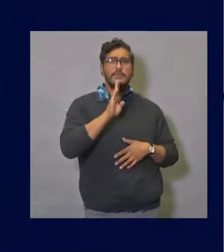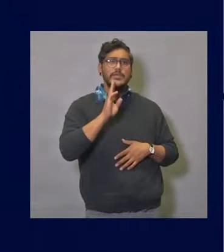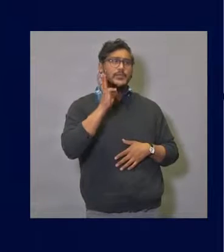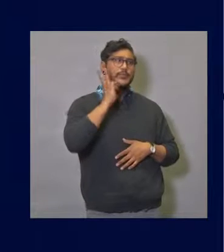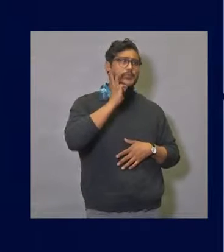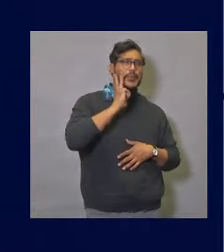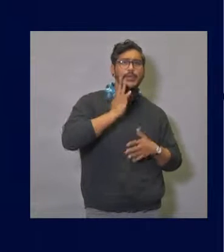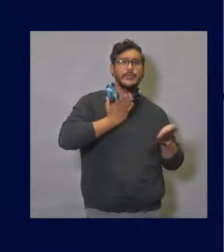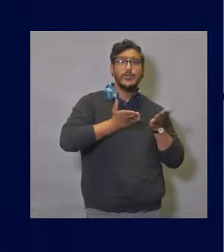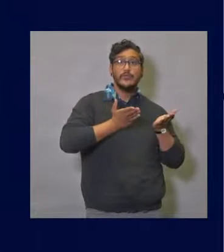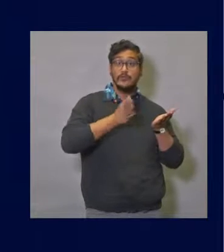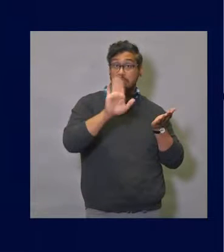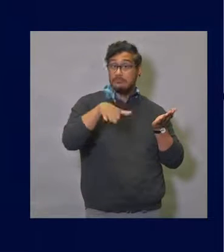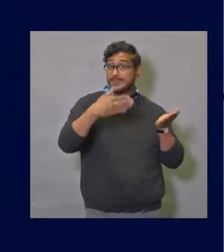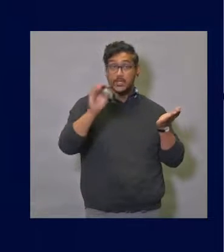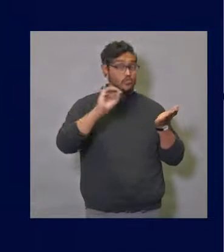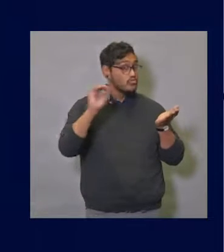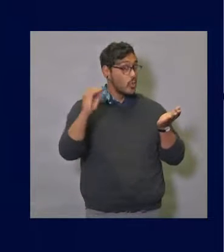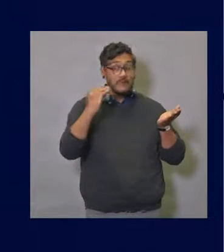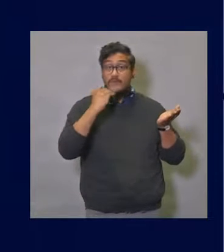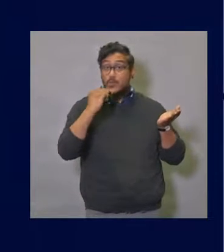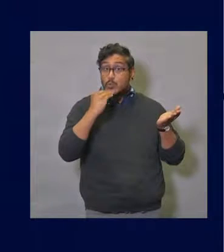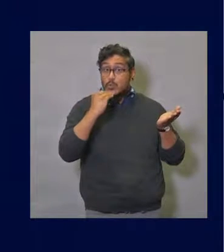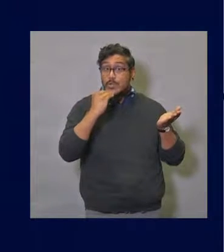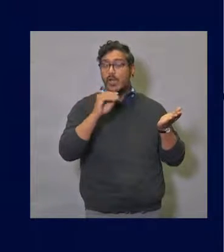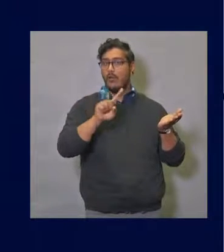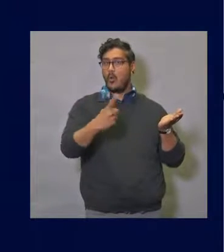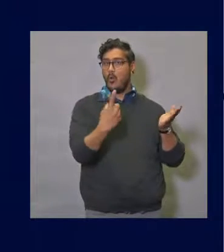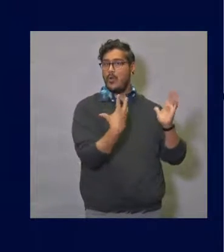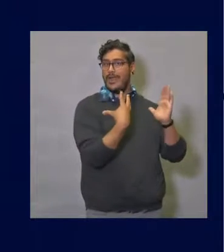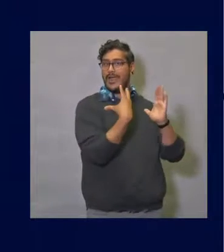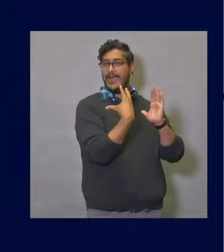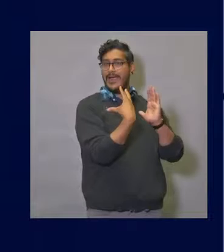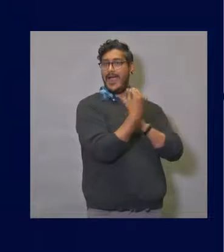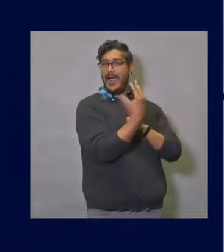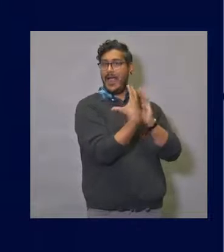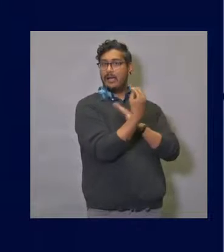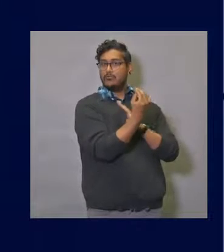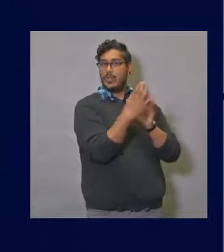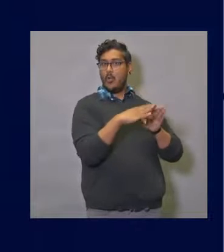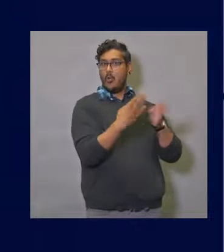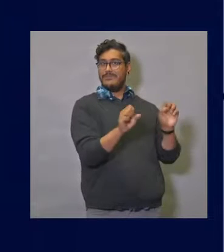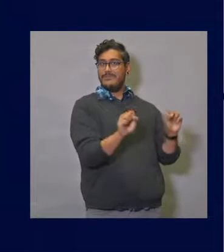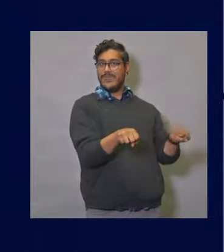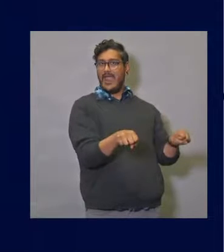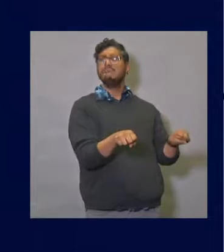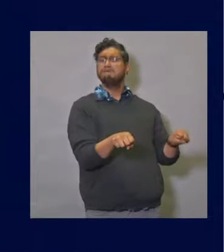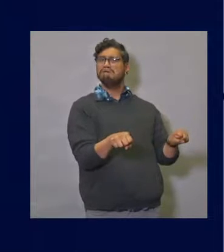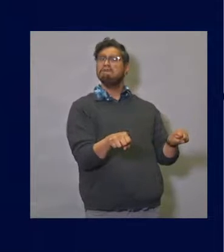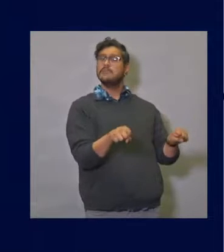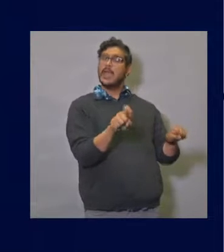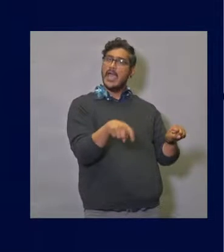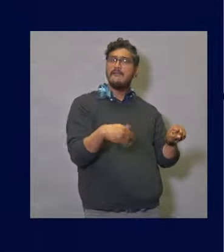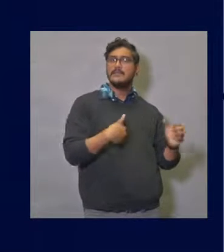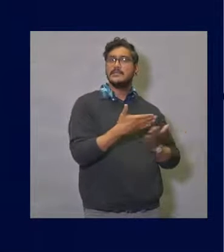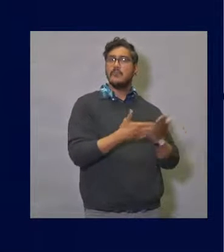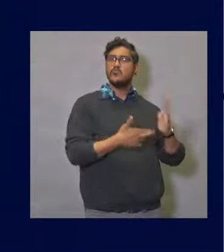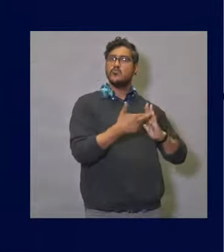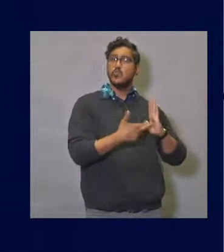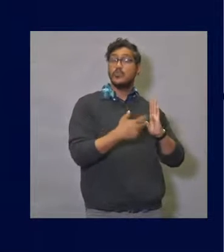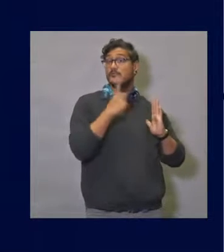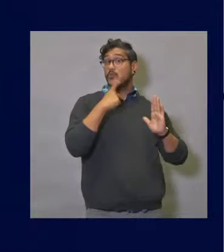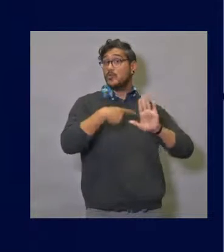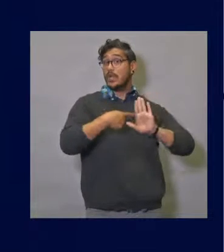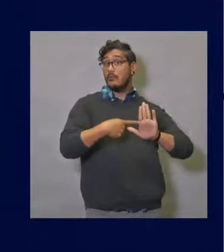destilerías que no ofrecen servicio de alimentos solo pueden abrir para servicio al aire libre con ciertas restricciones que incluyen todas